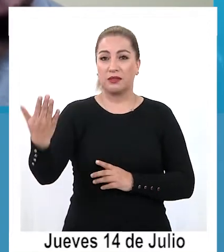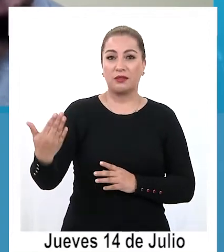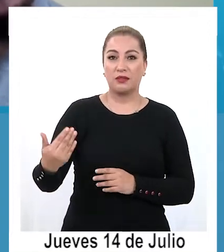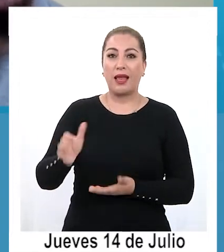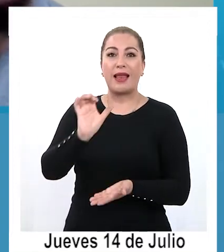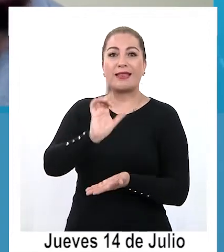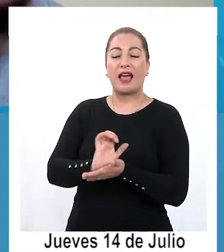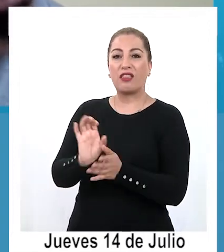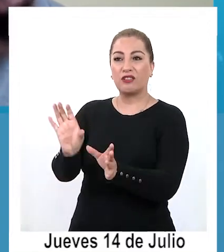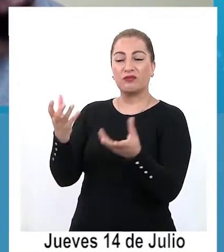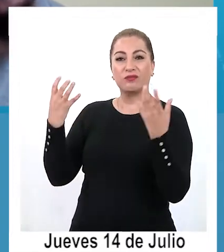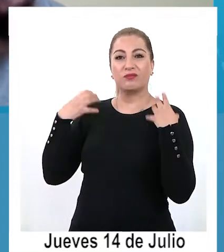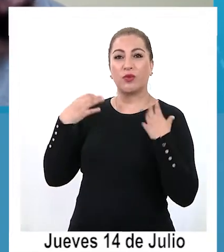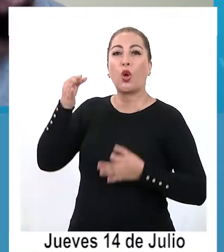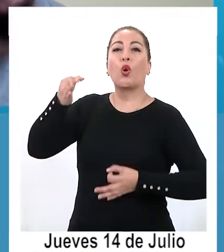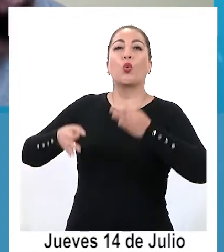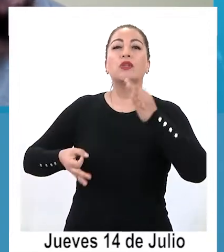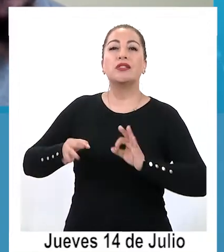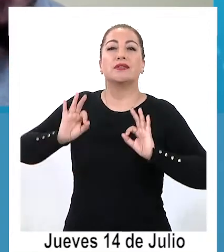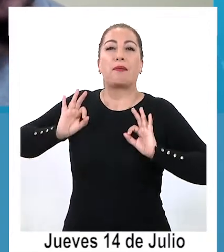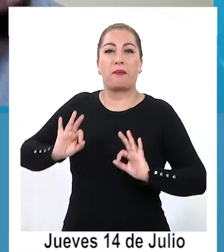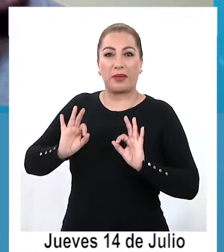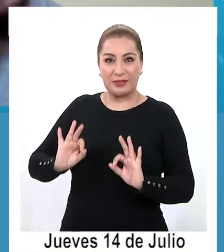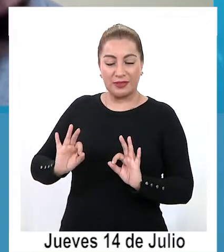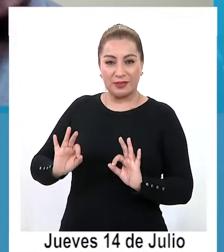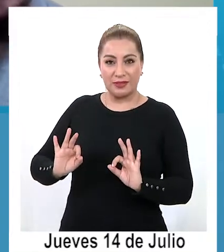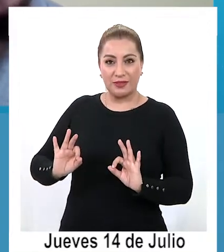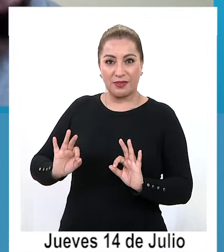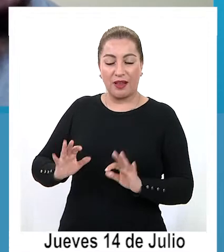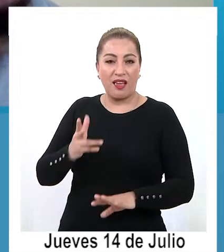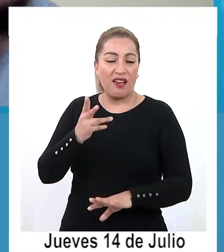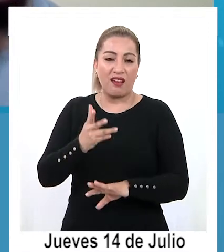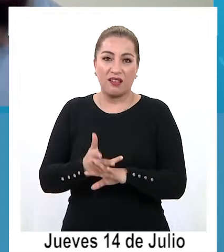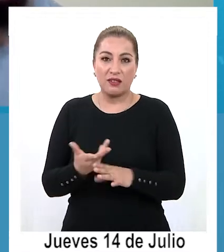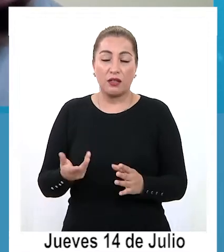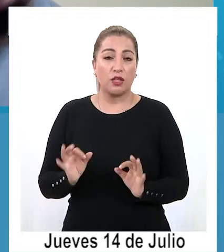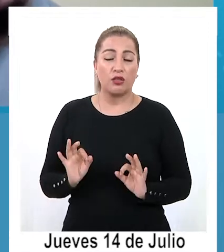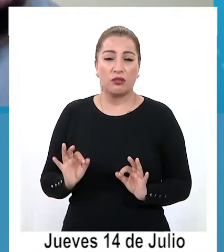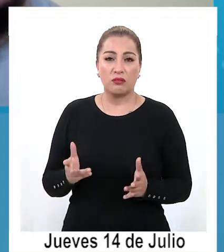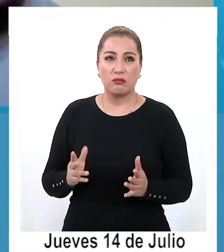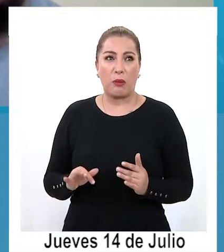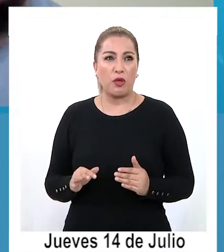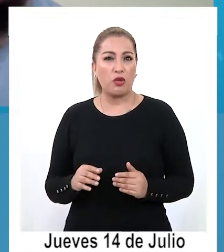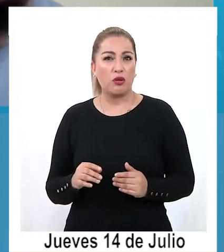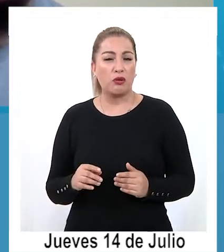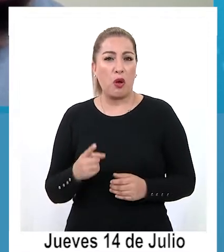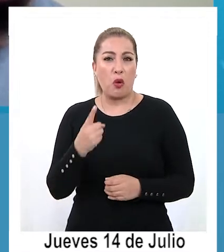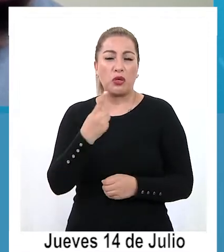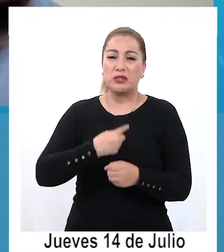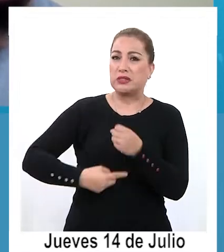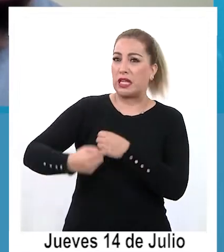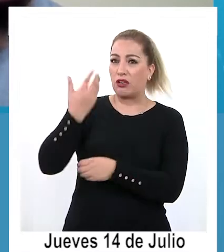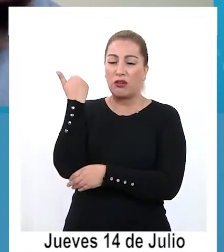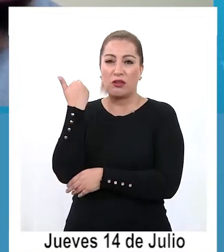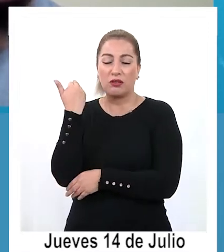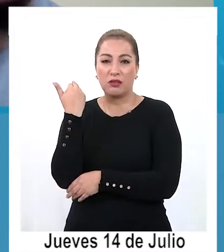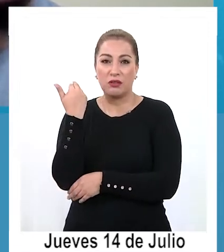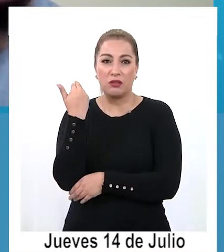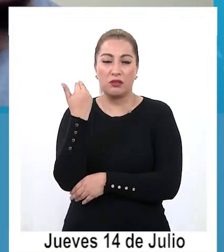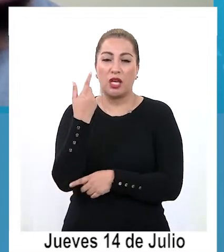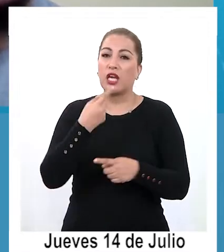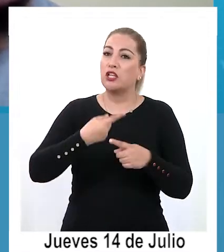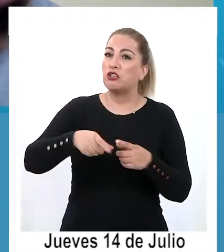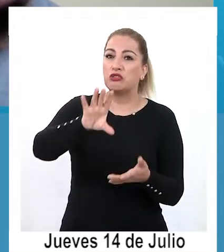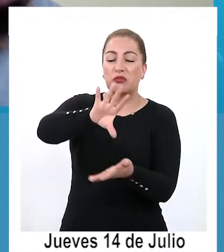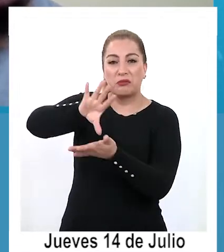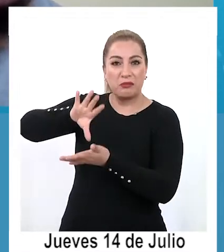Estado. Una especie de justicia especializada y que existe de lo más común hace ya más de un siglo en otras